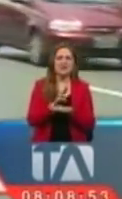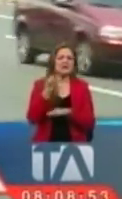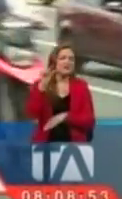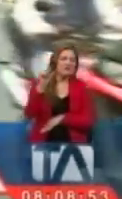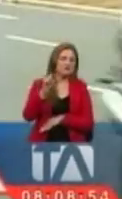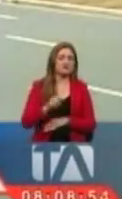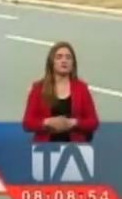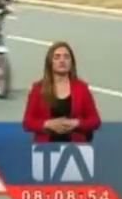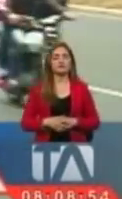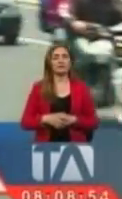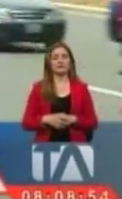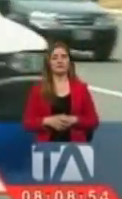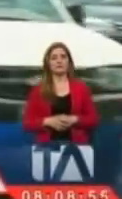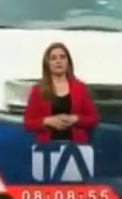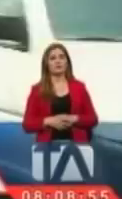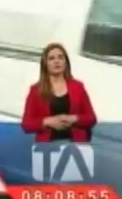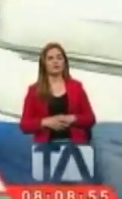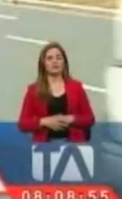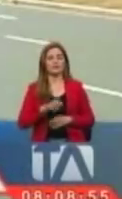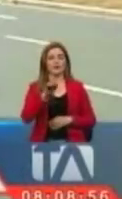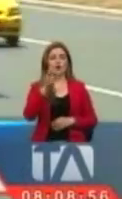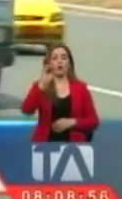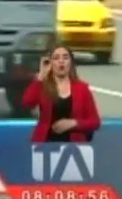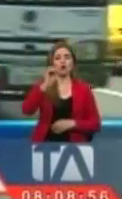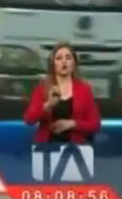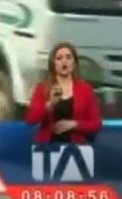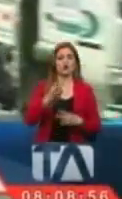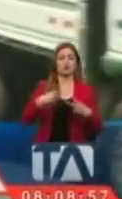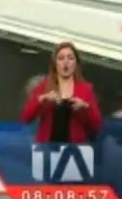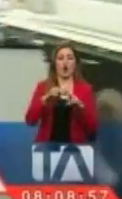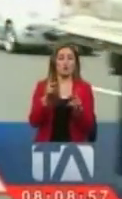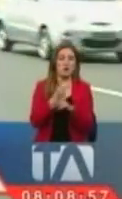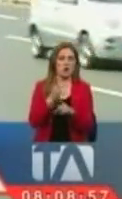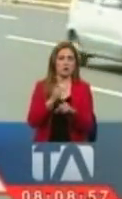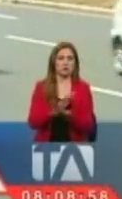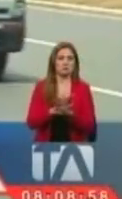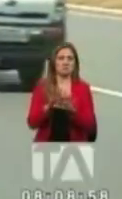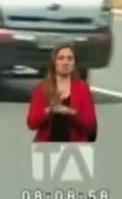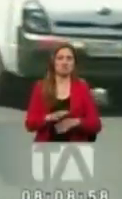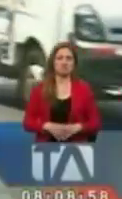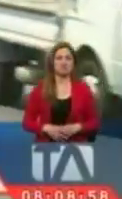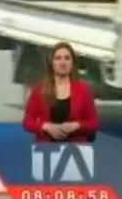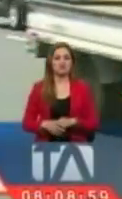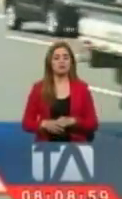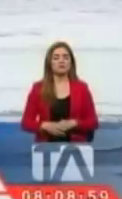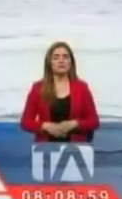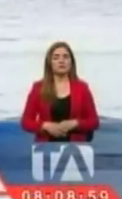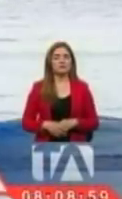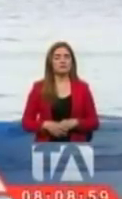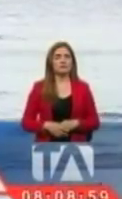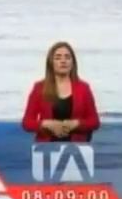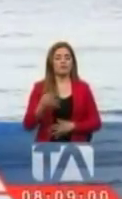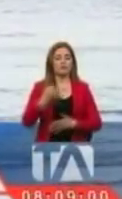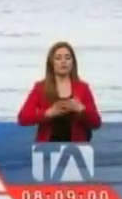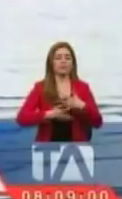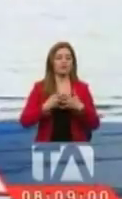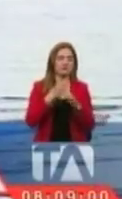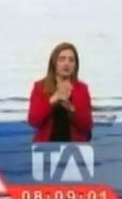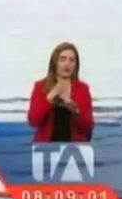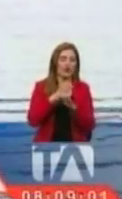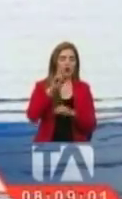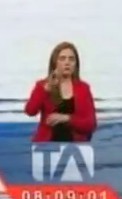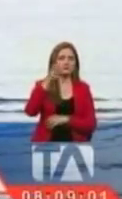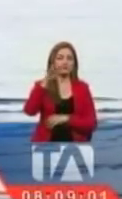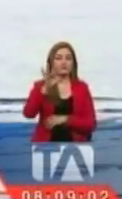de hidrocarburos representaba únicamente el 1 por ciento del costo de producción de los sectores que se verían afectados en total está estimado que